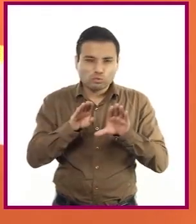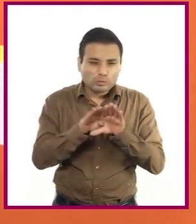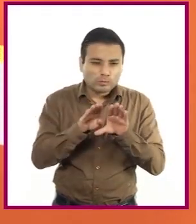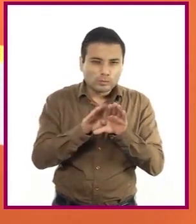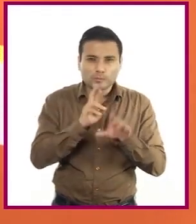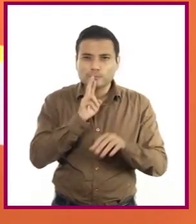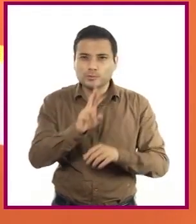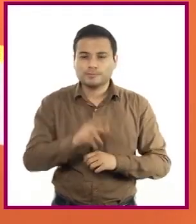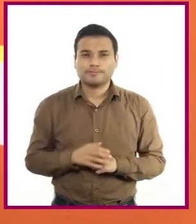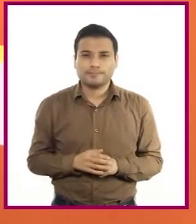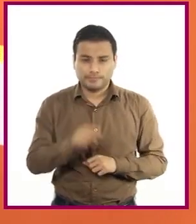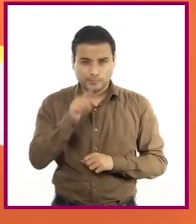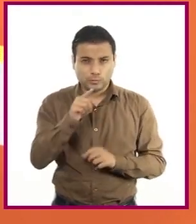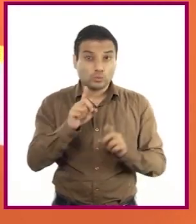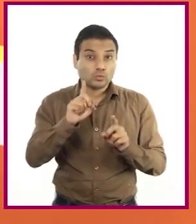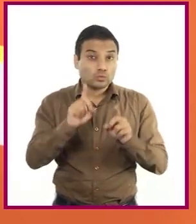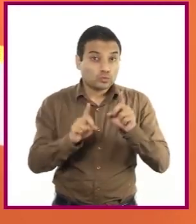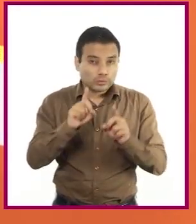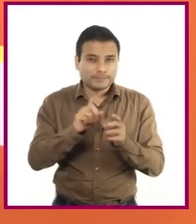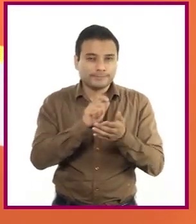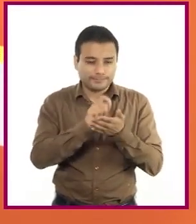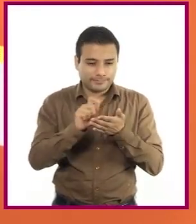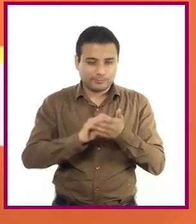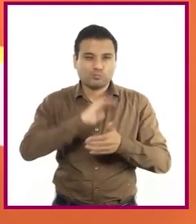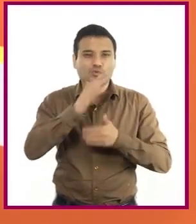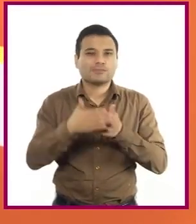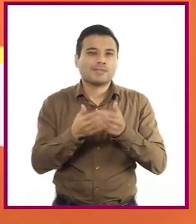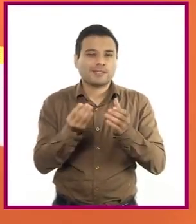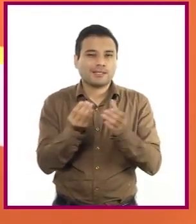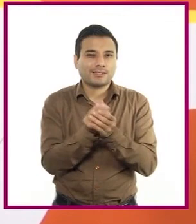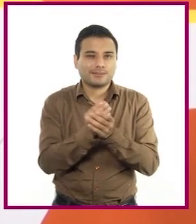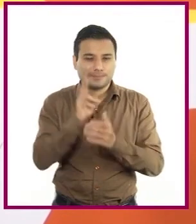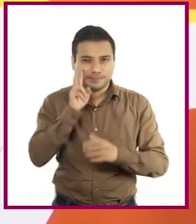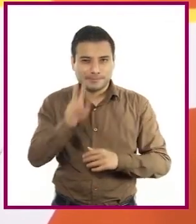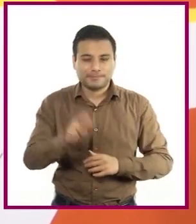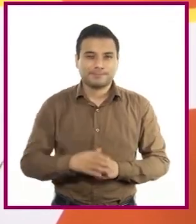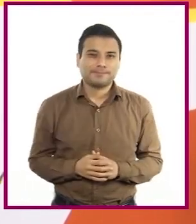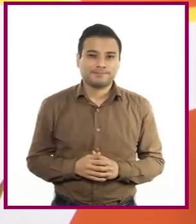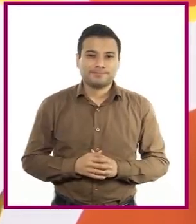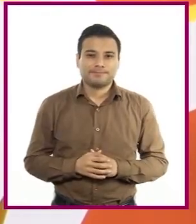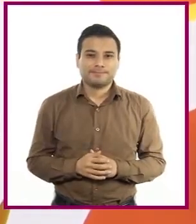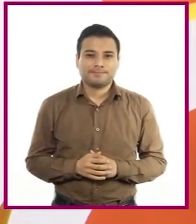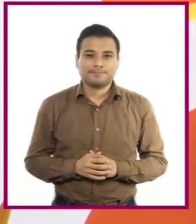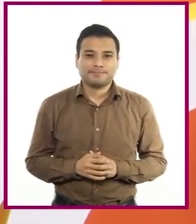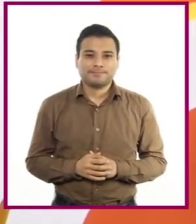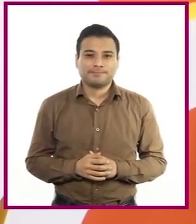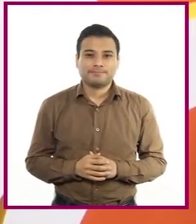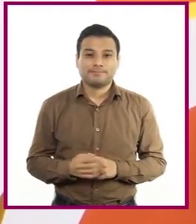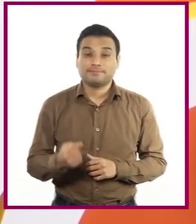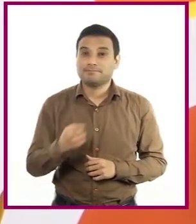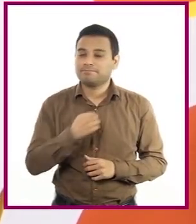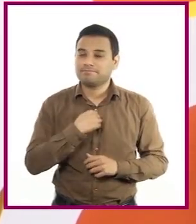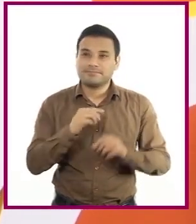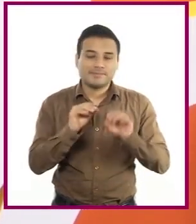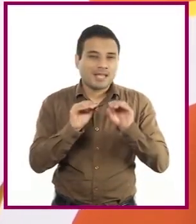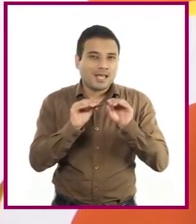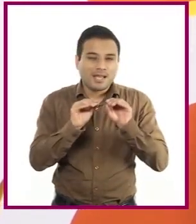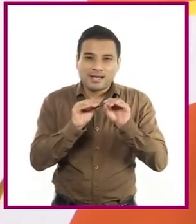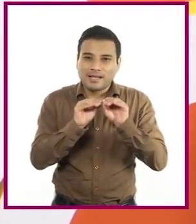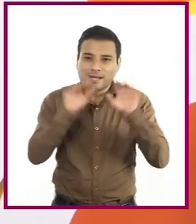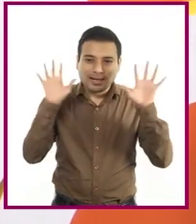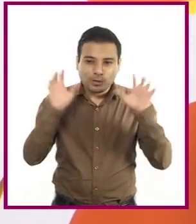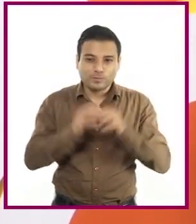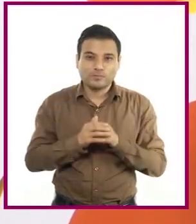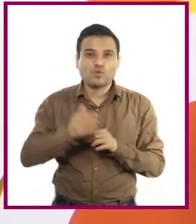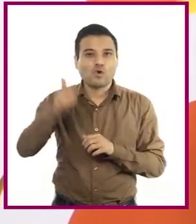cálculos. Anoten sus dudas y no se pierdan la siguiente sesión. En mi caso, todo ha sido muy claro. Espero que